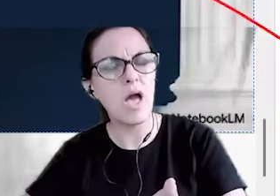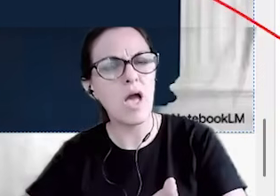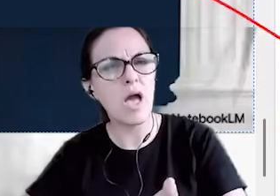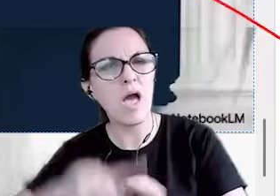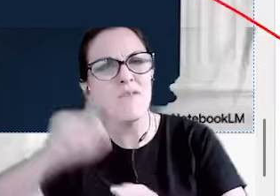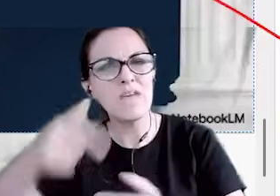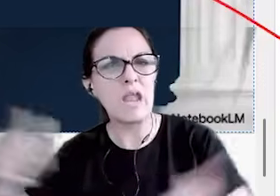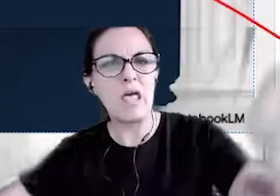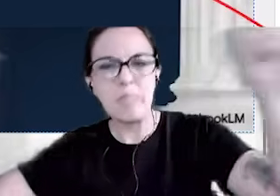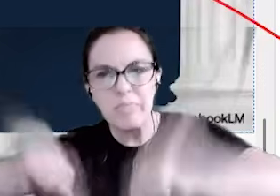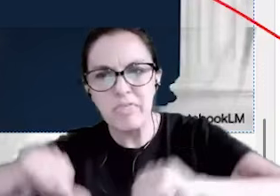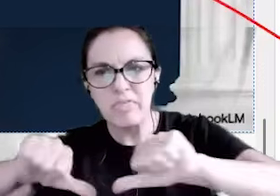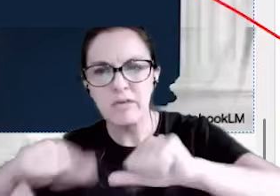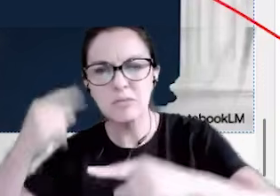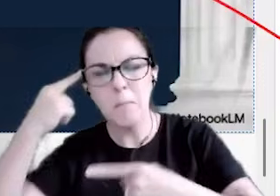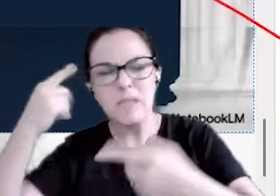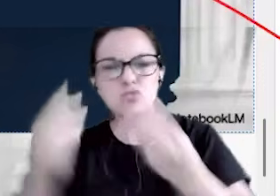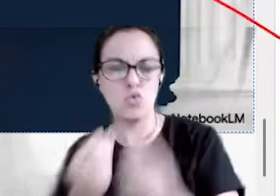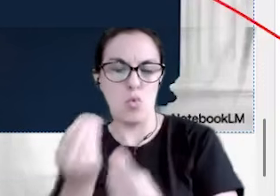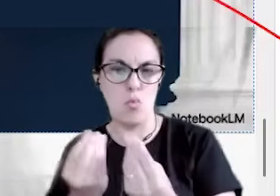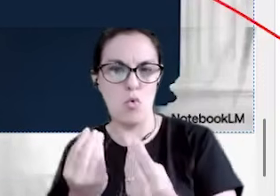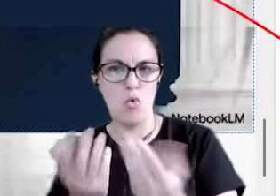quebranto?